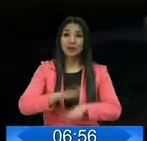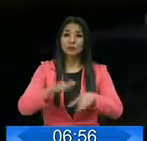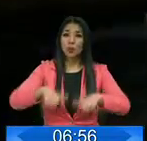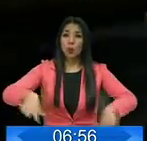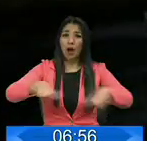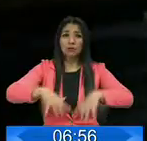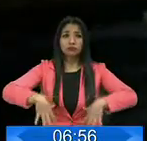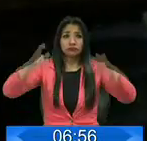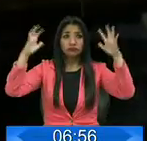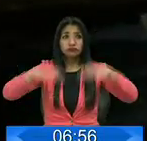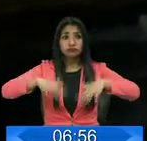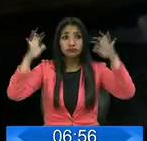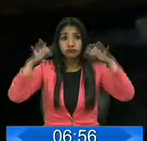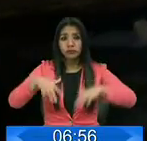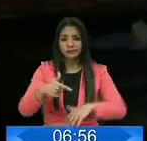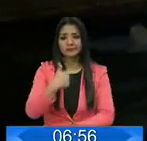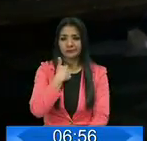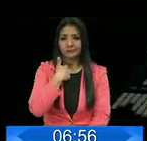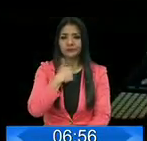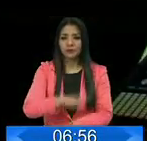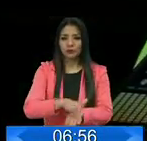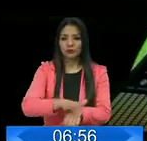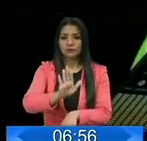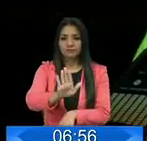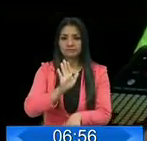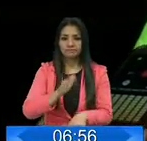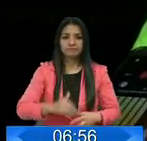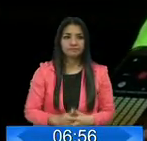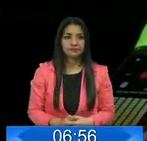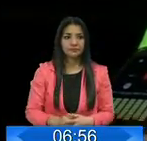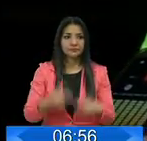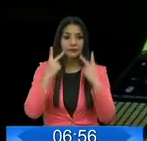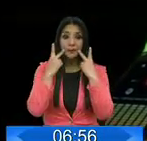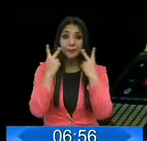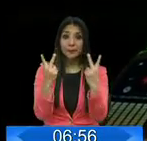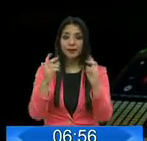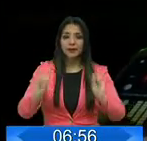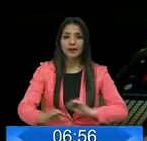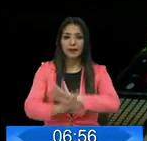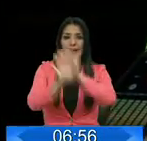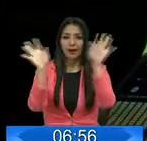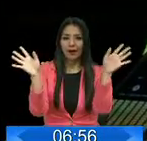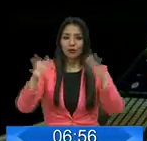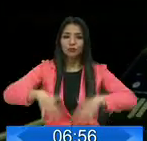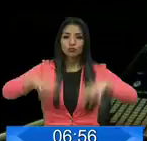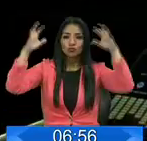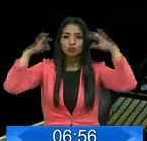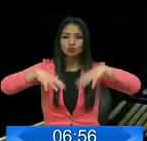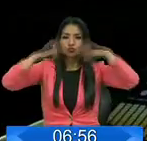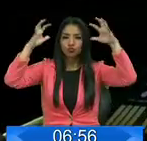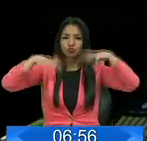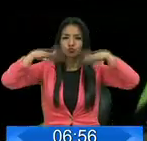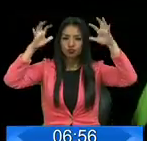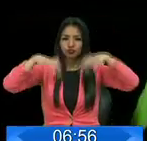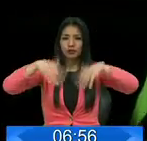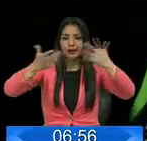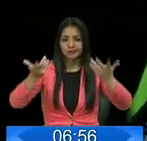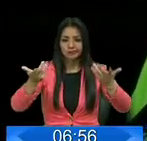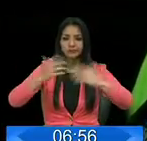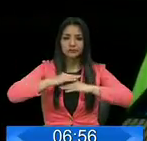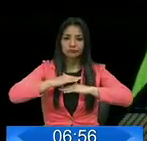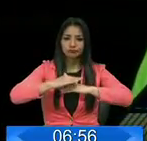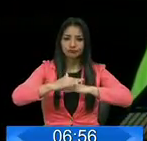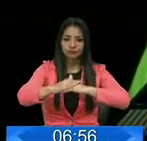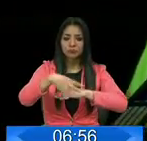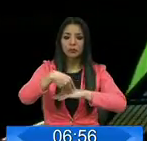una causal más para esta tragedia. Como podemos observar, tenemos el tiempo lluvioso, hay una precipitación, leve